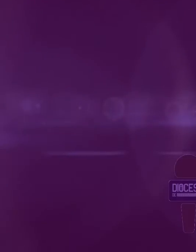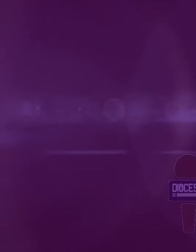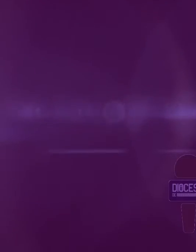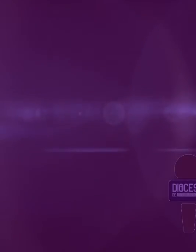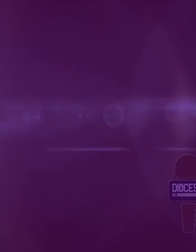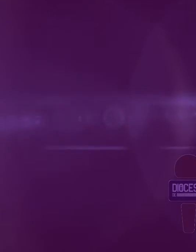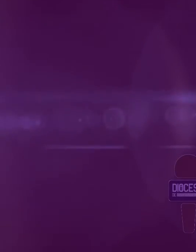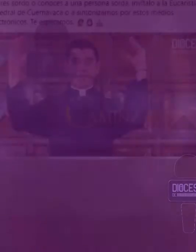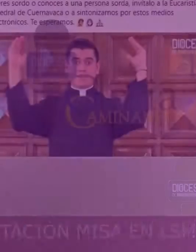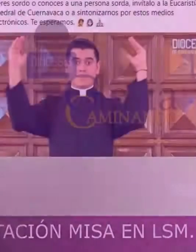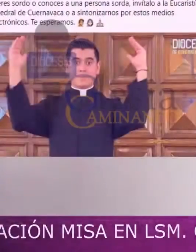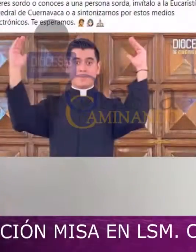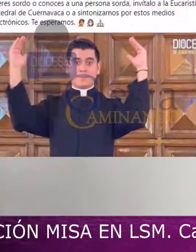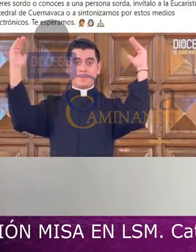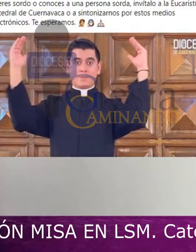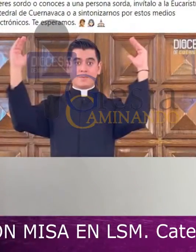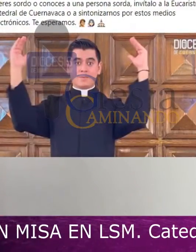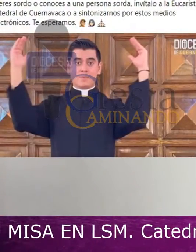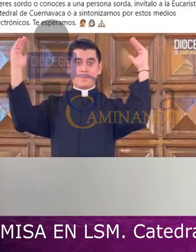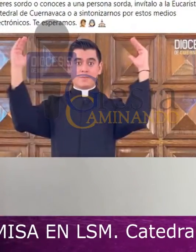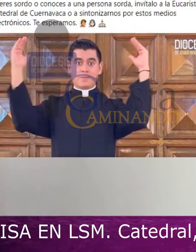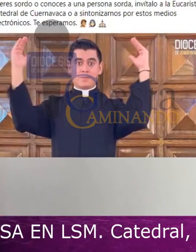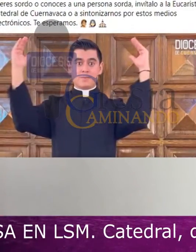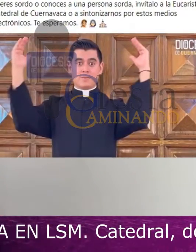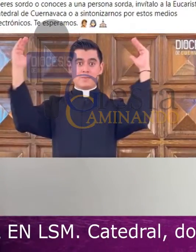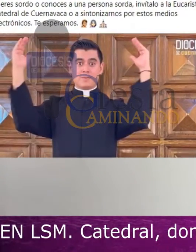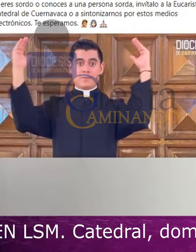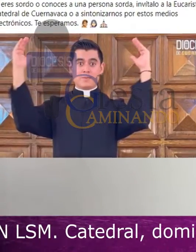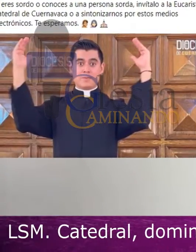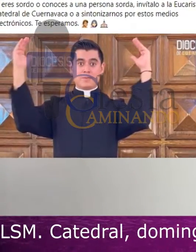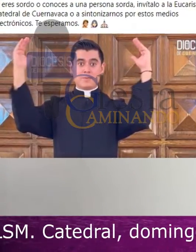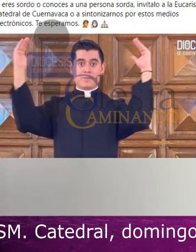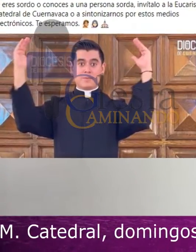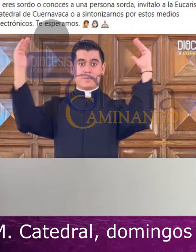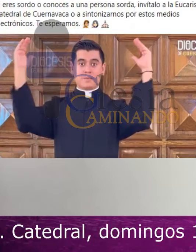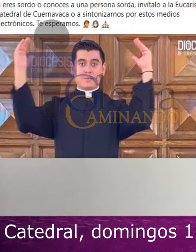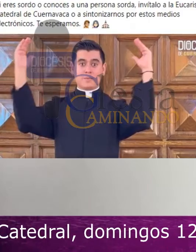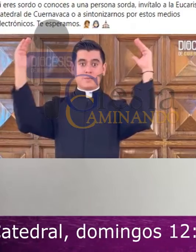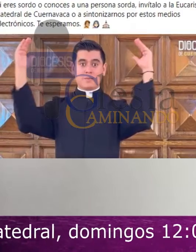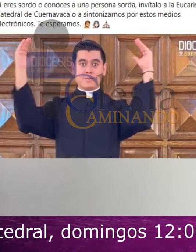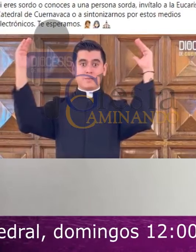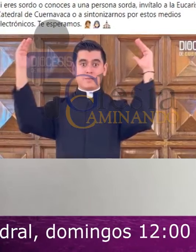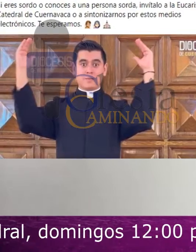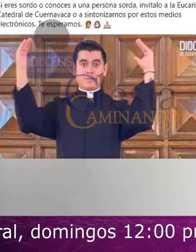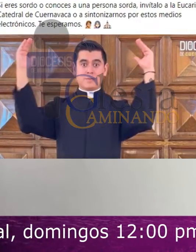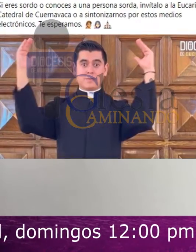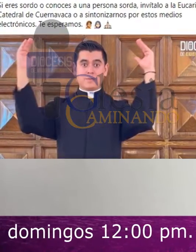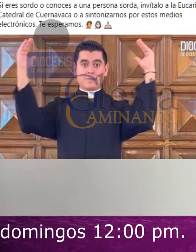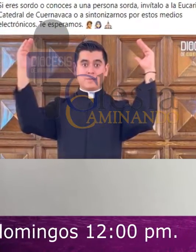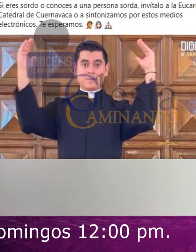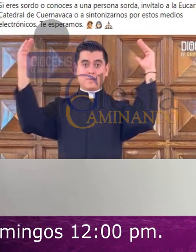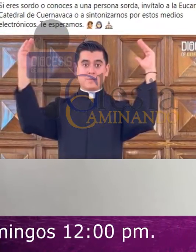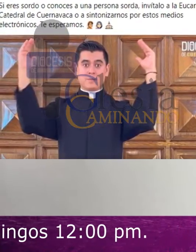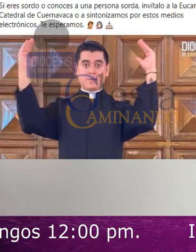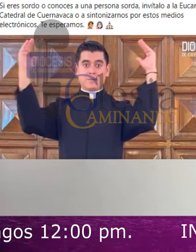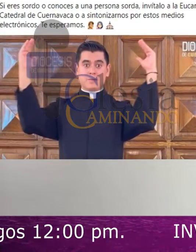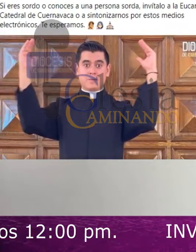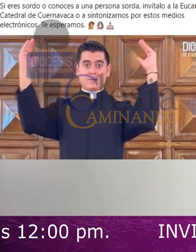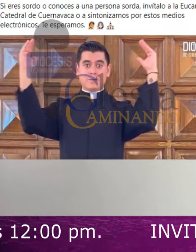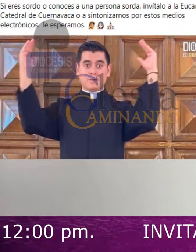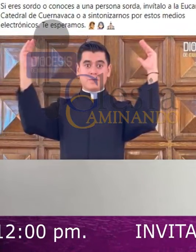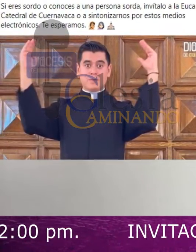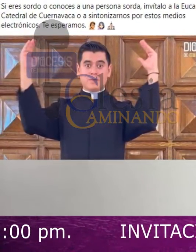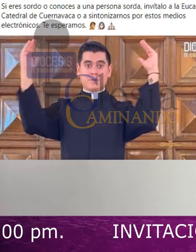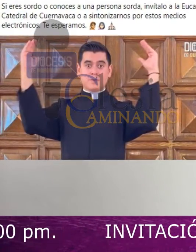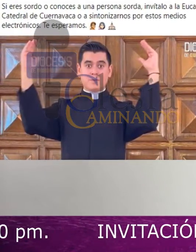Castro. Si conoces alguna persona que padezca sordera, no dude en invitarlo a la Santa Misa de